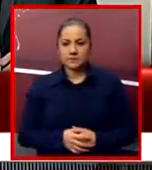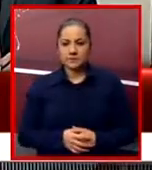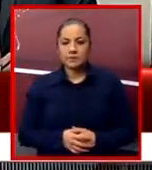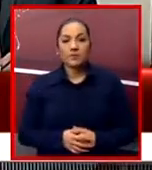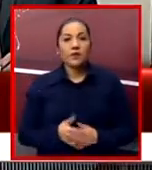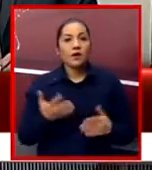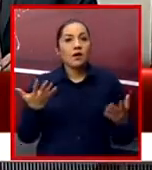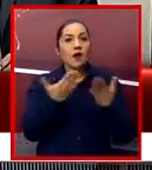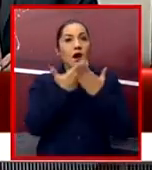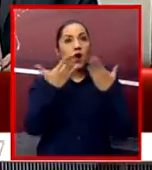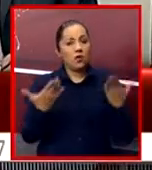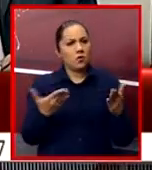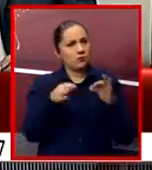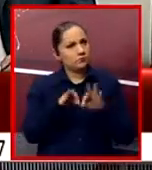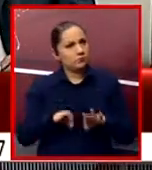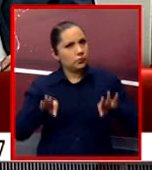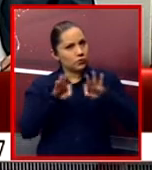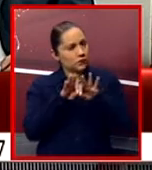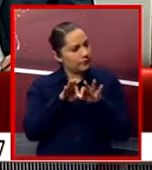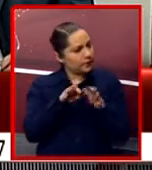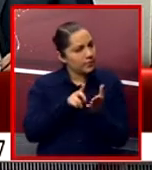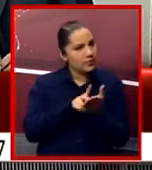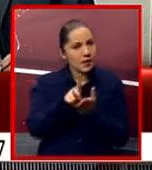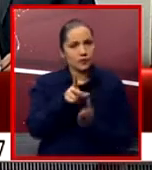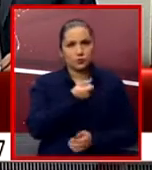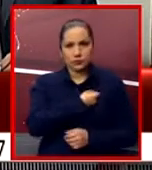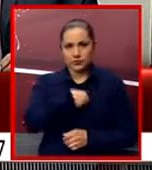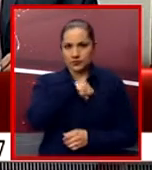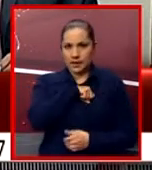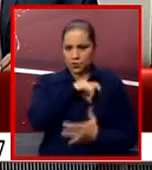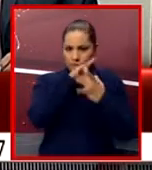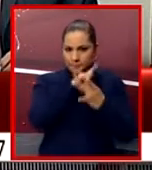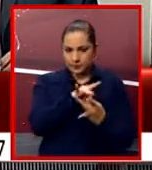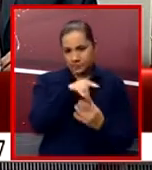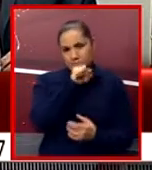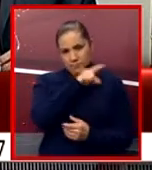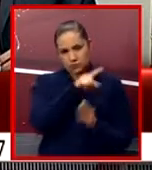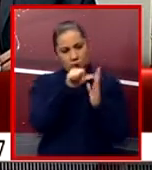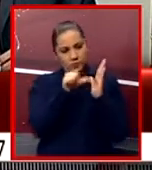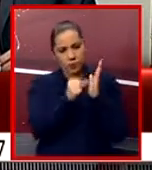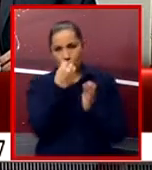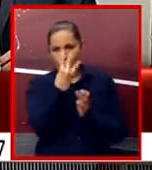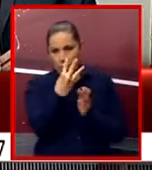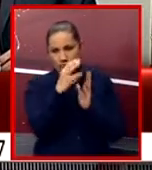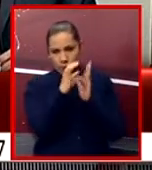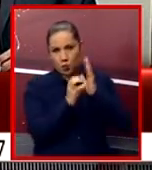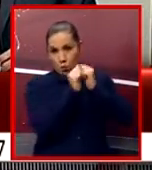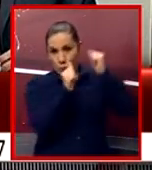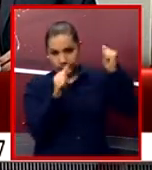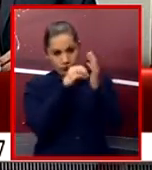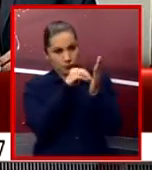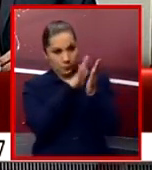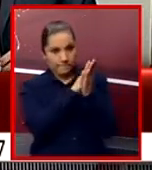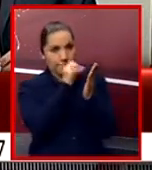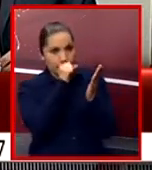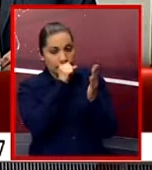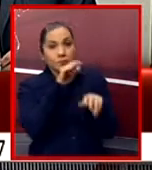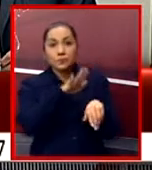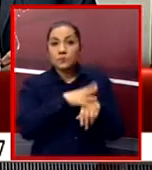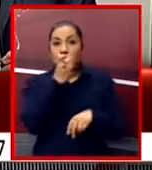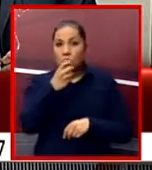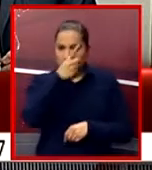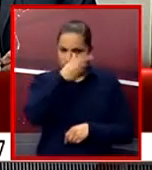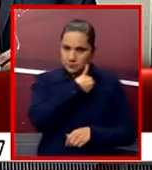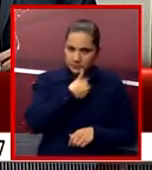Es imperante hacer válido el derecho a la salud consagrado en el artículo 4 constitucional. Por ello es que tanto el Ejecutivo